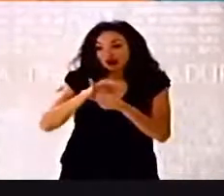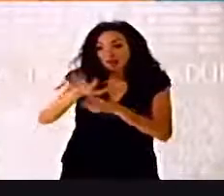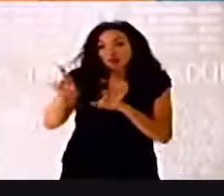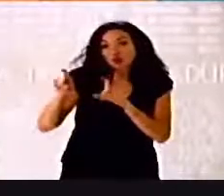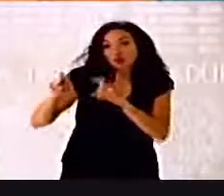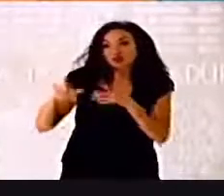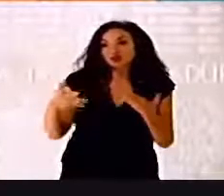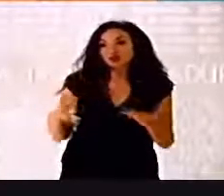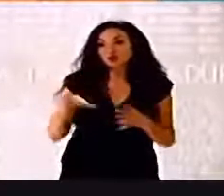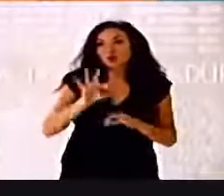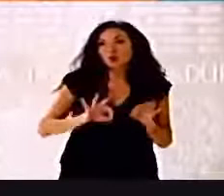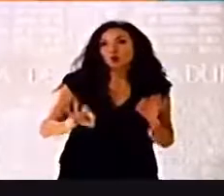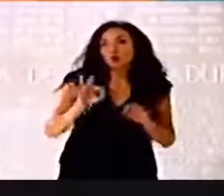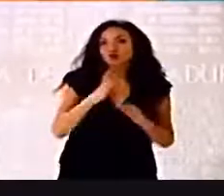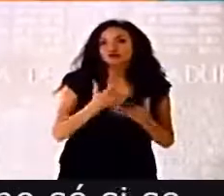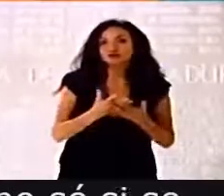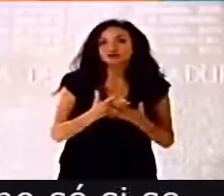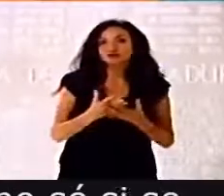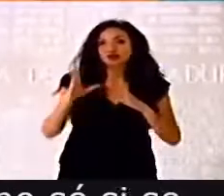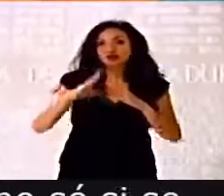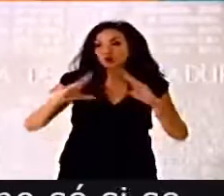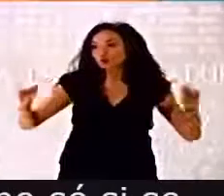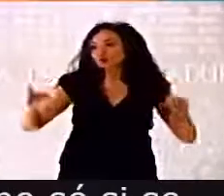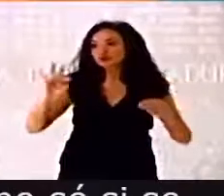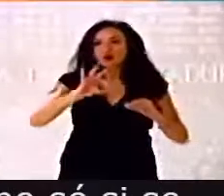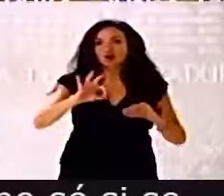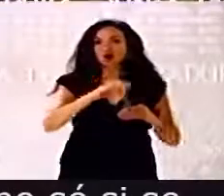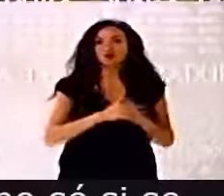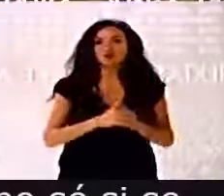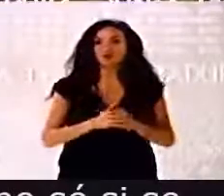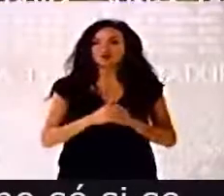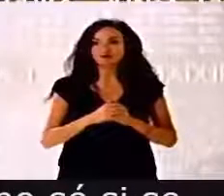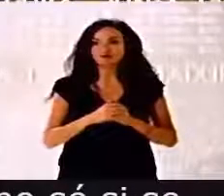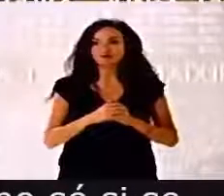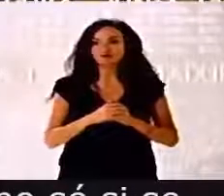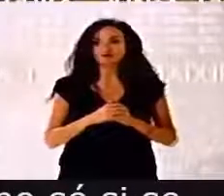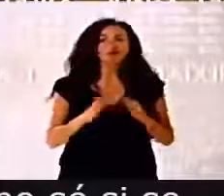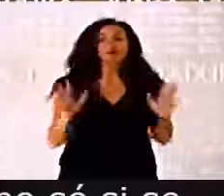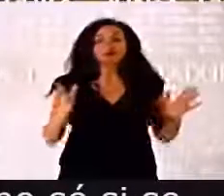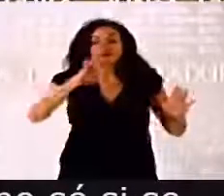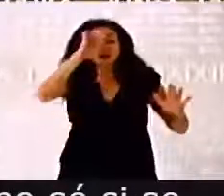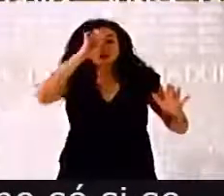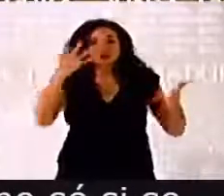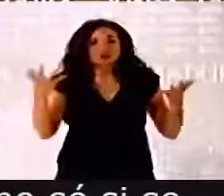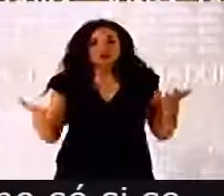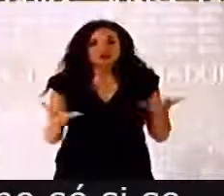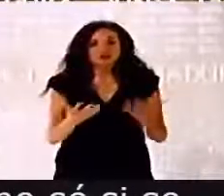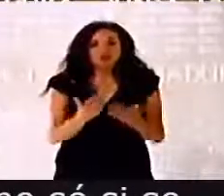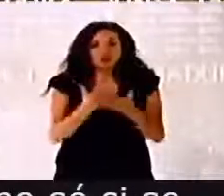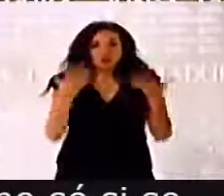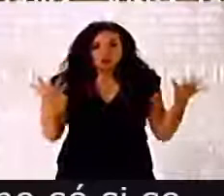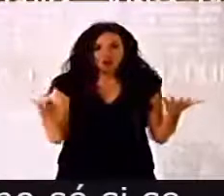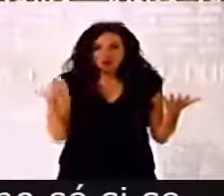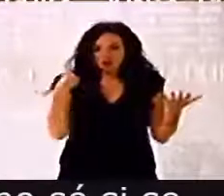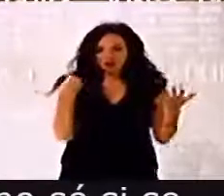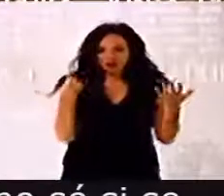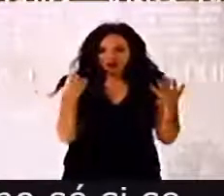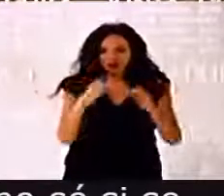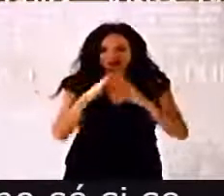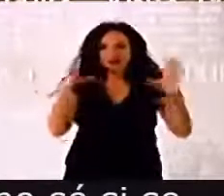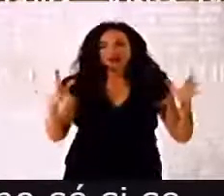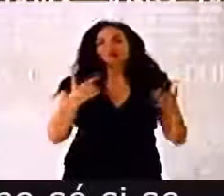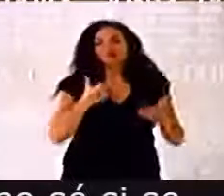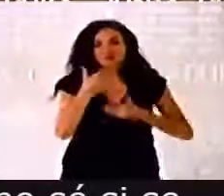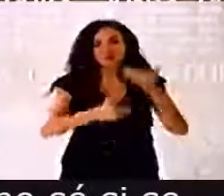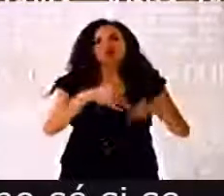educativo, procesos selectivos de la universidad, de verdad. No sabía situarme por qué me está preguntando. Por los